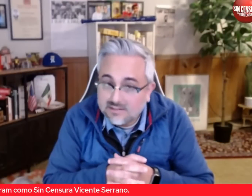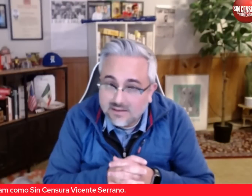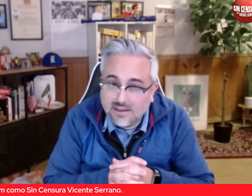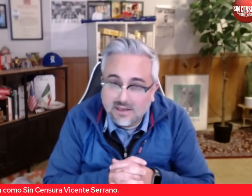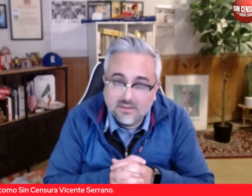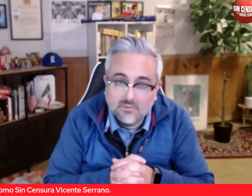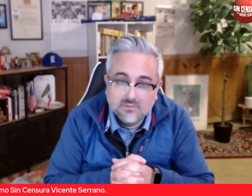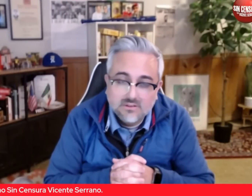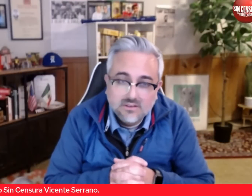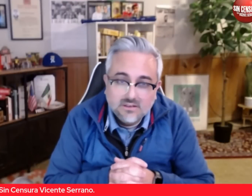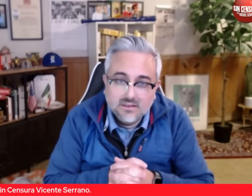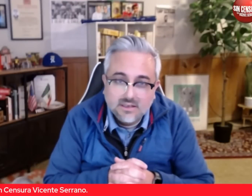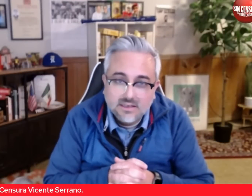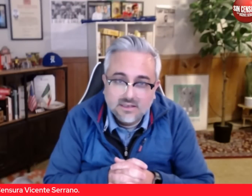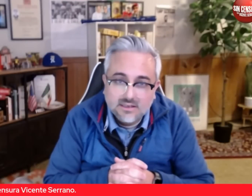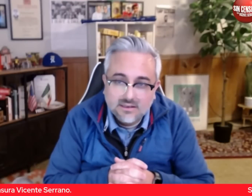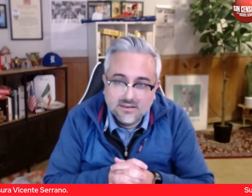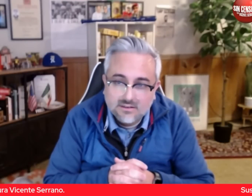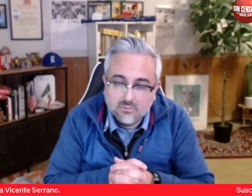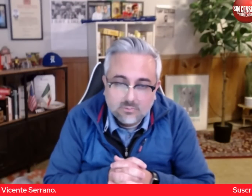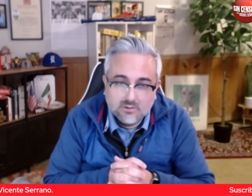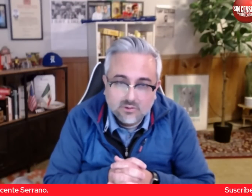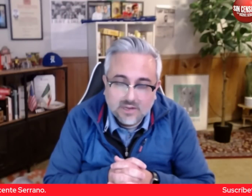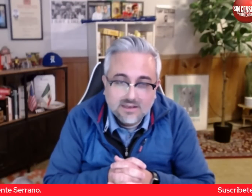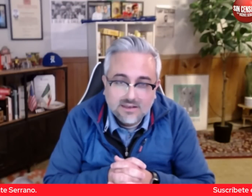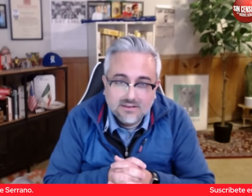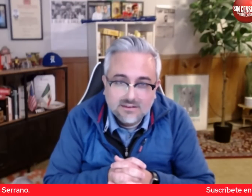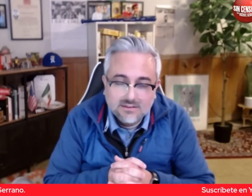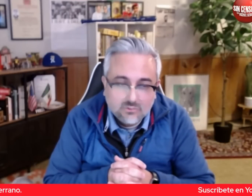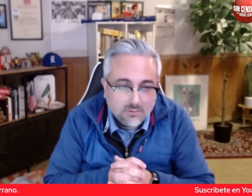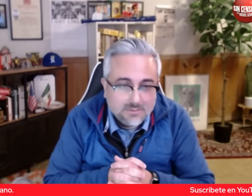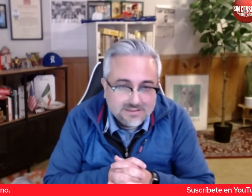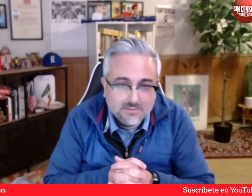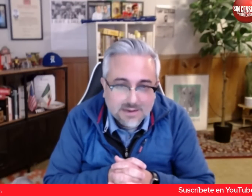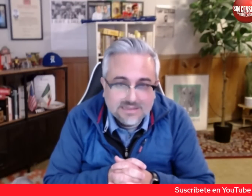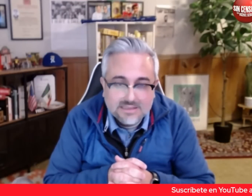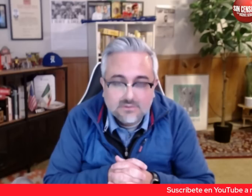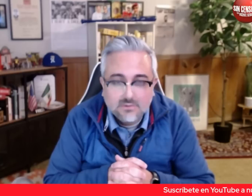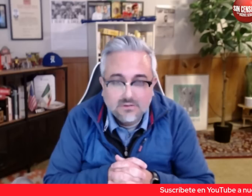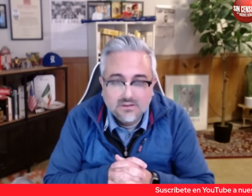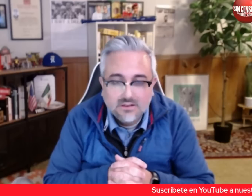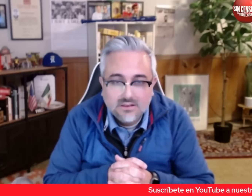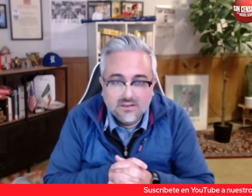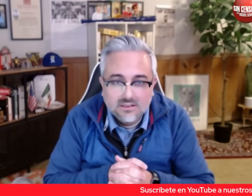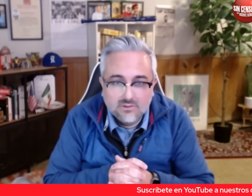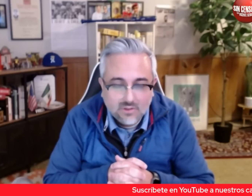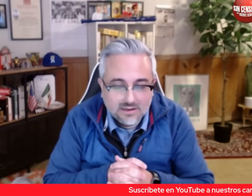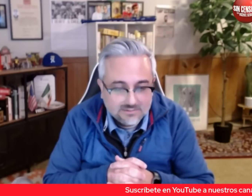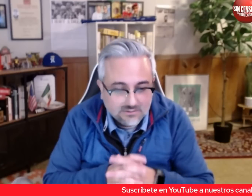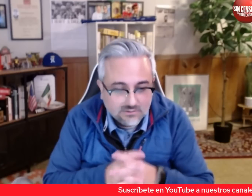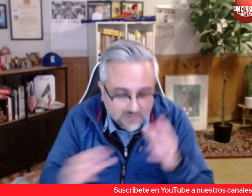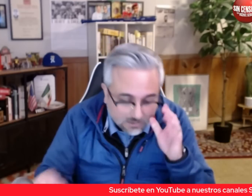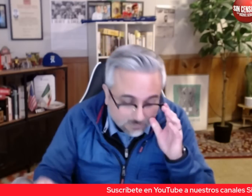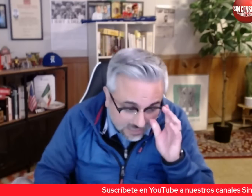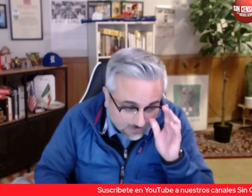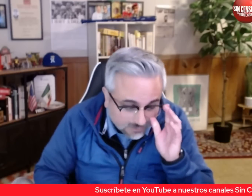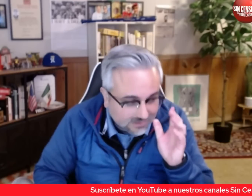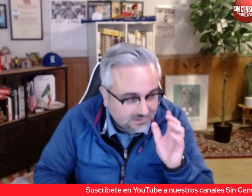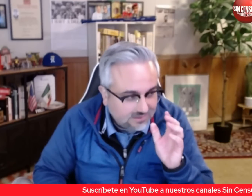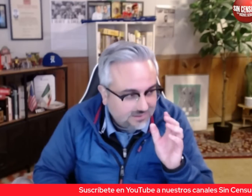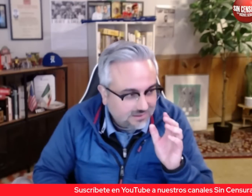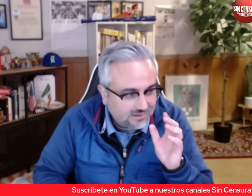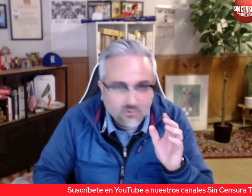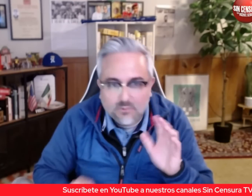tal vez exagerando, es un personaje sumamente maldito en toda la extensión de la